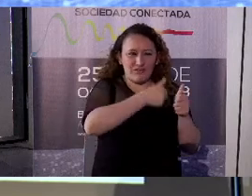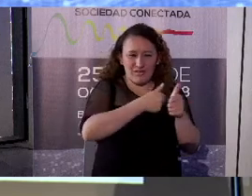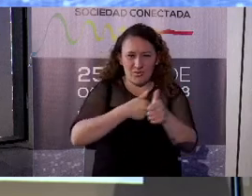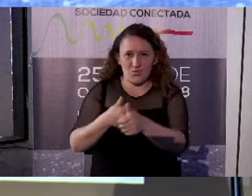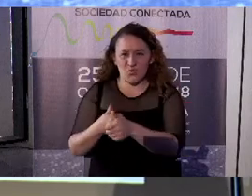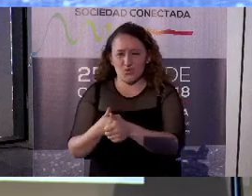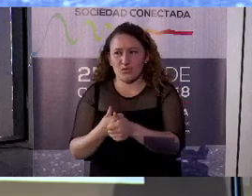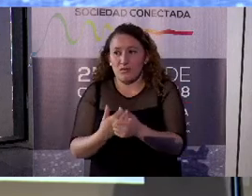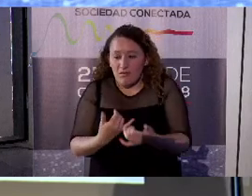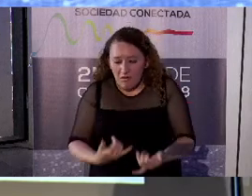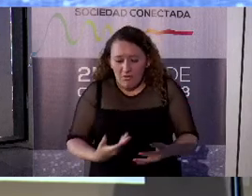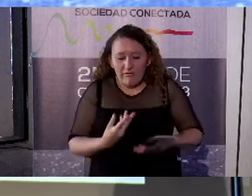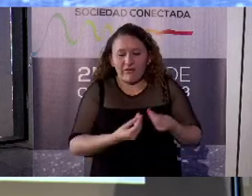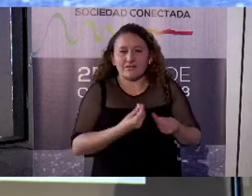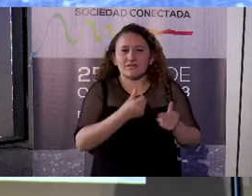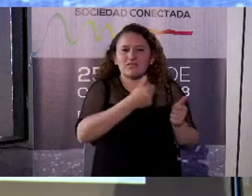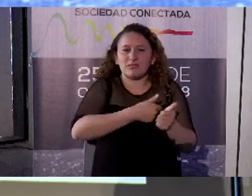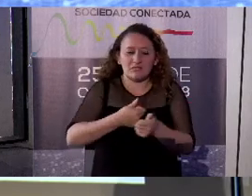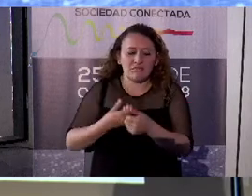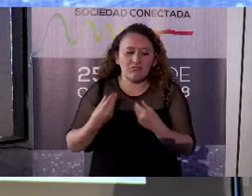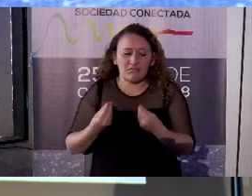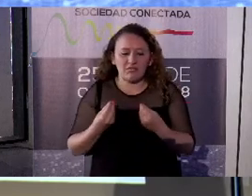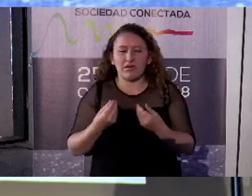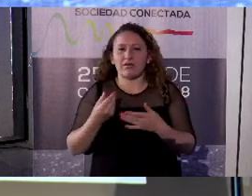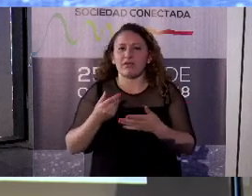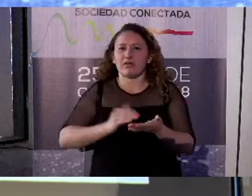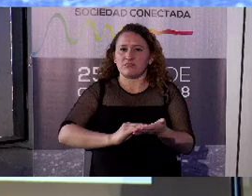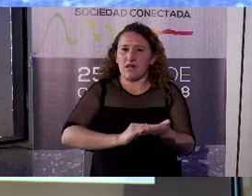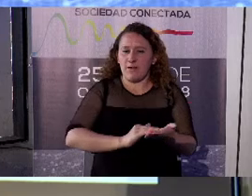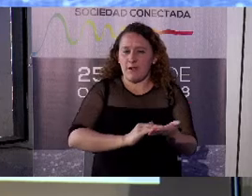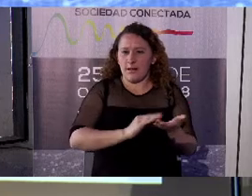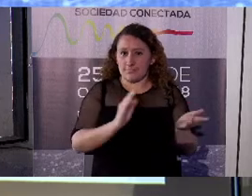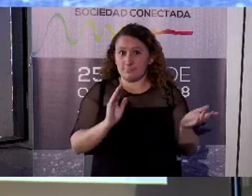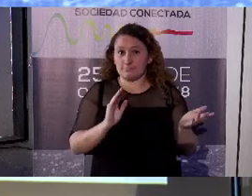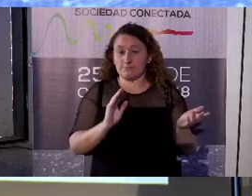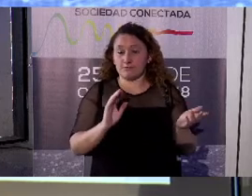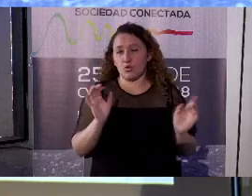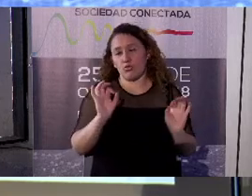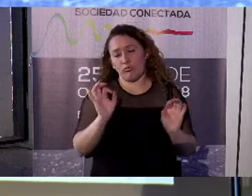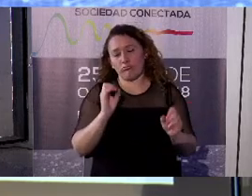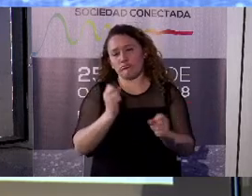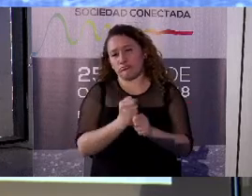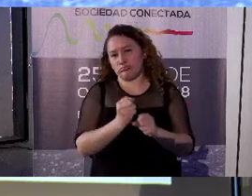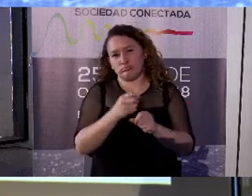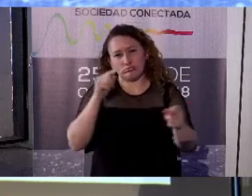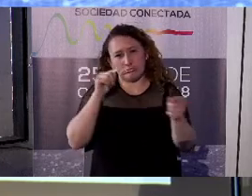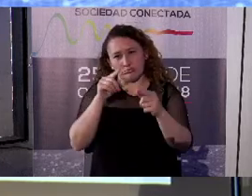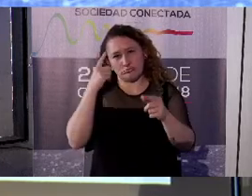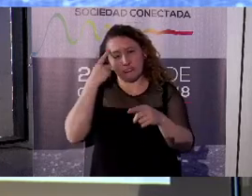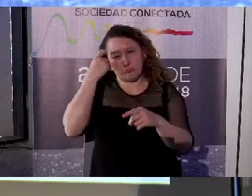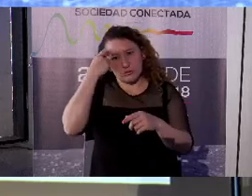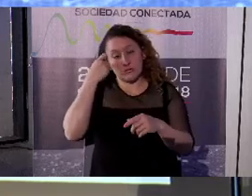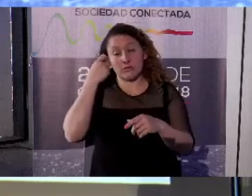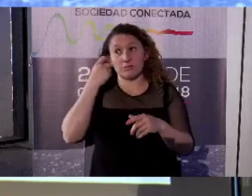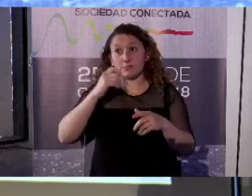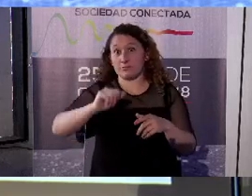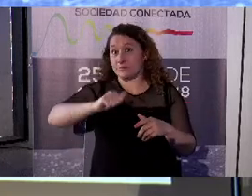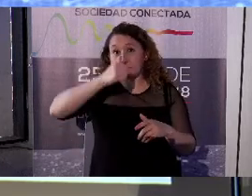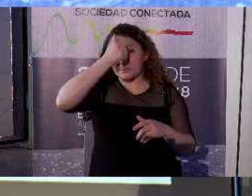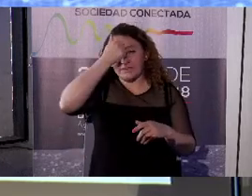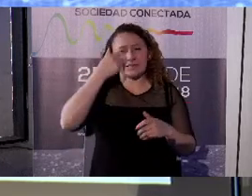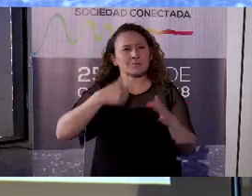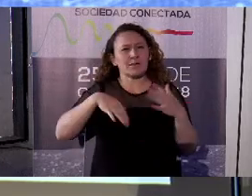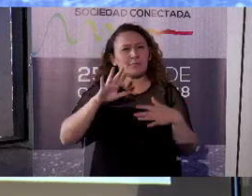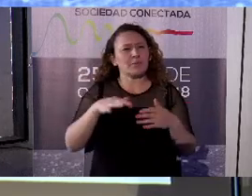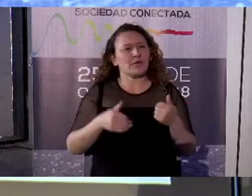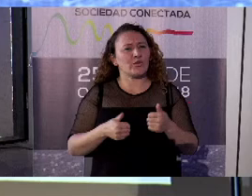están haciendo para eh trabajar o o resolverlos uno de los e uno de los retos principales que que no lo